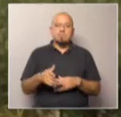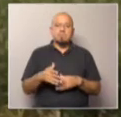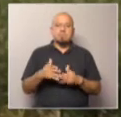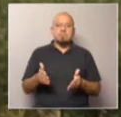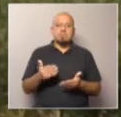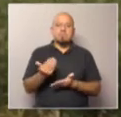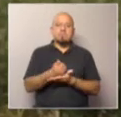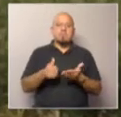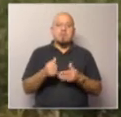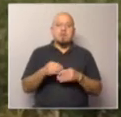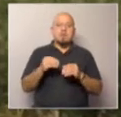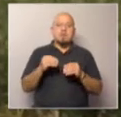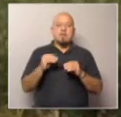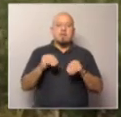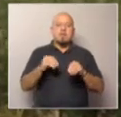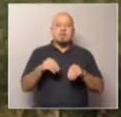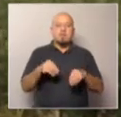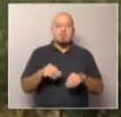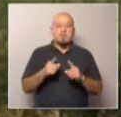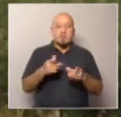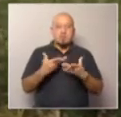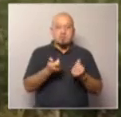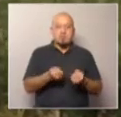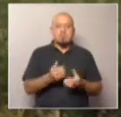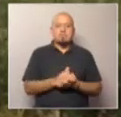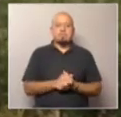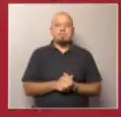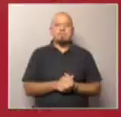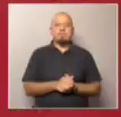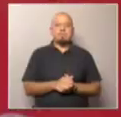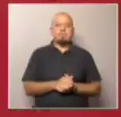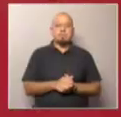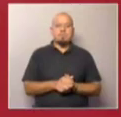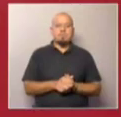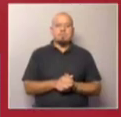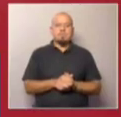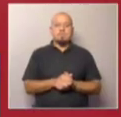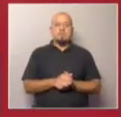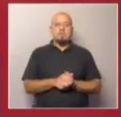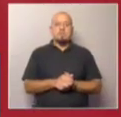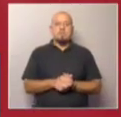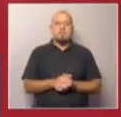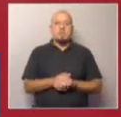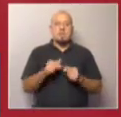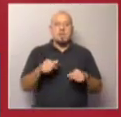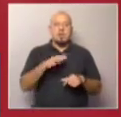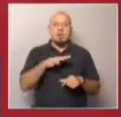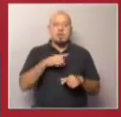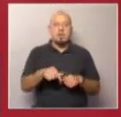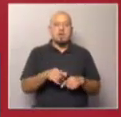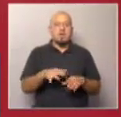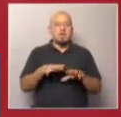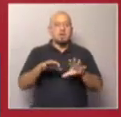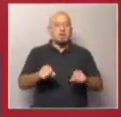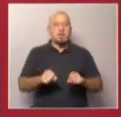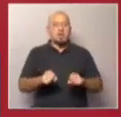erradicación de basurales, pero que después apoyaba también esta iniciativa. Acá lo que tienen es, como dije hoy, el empoderamiento